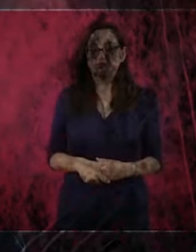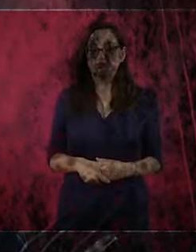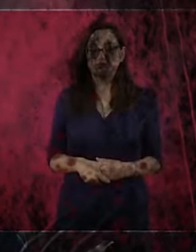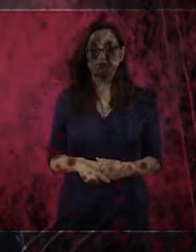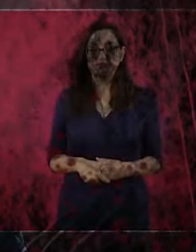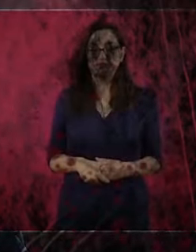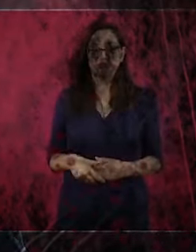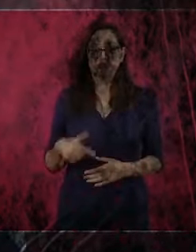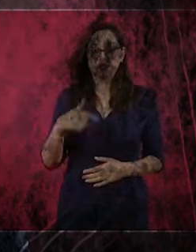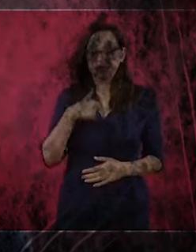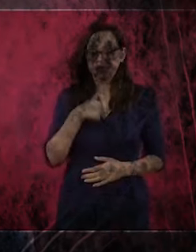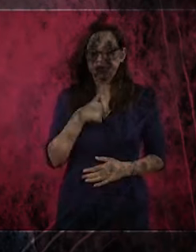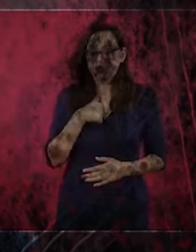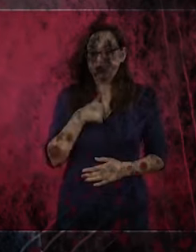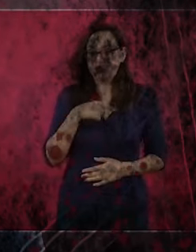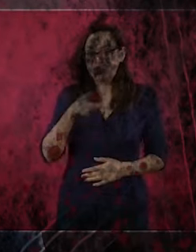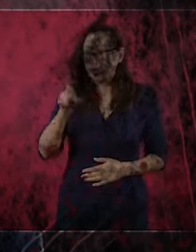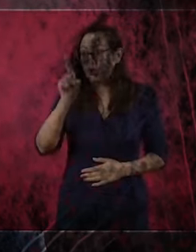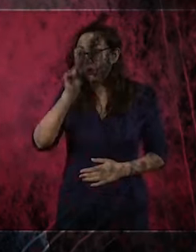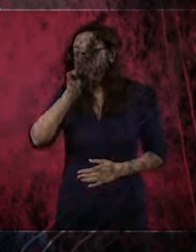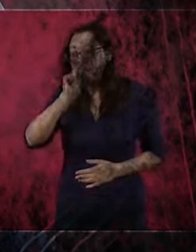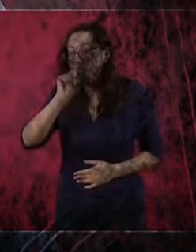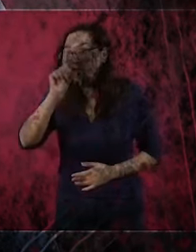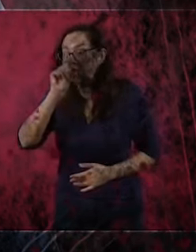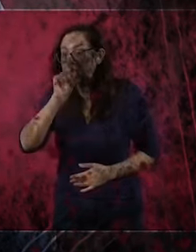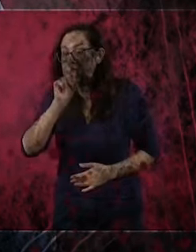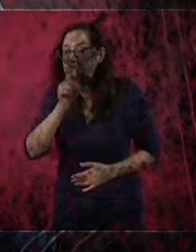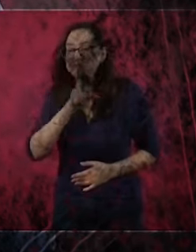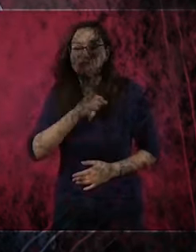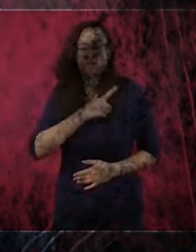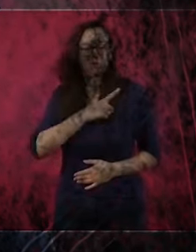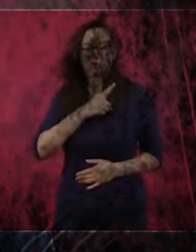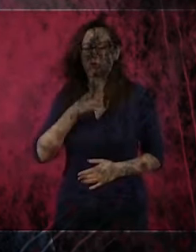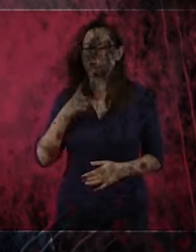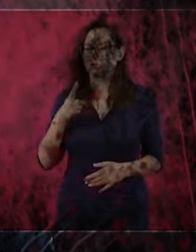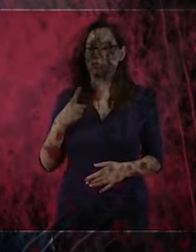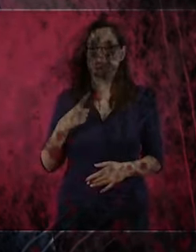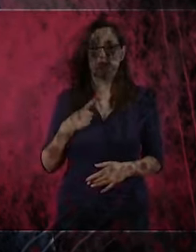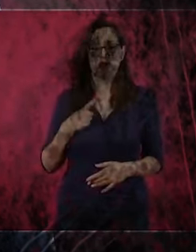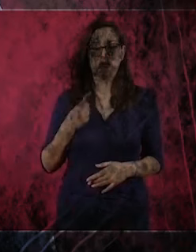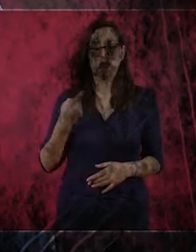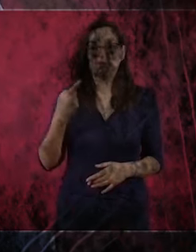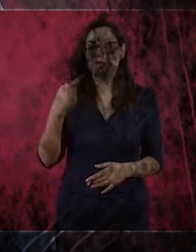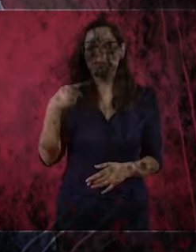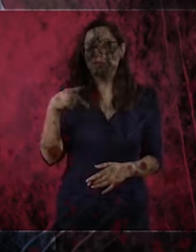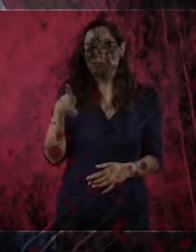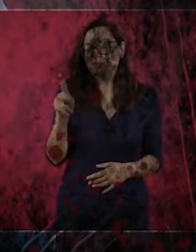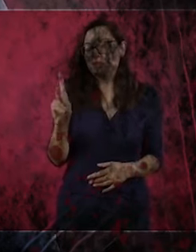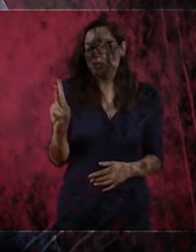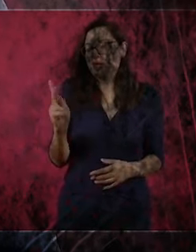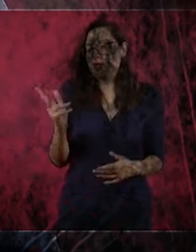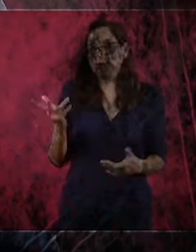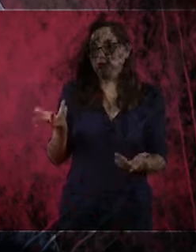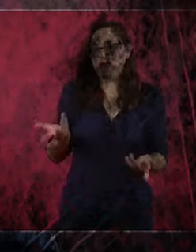entender Más o menos que aquí no importa que se razone que se piense No aquí lo que tienen que hacer los legisladores